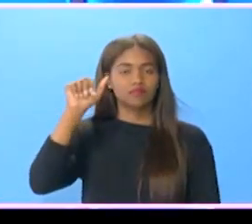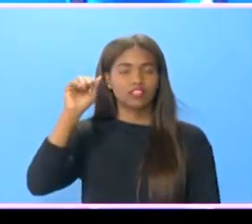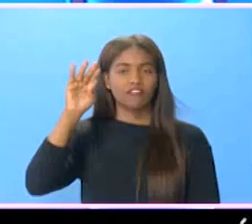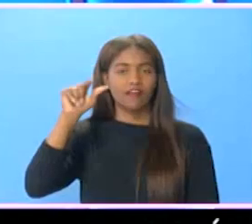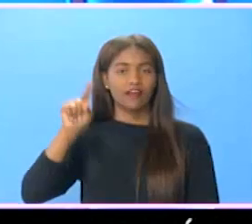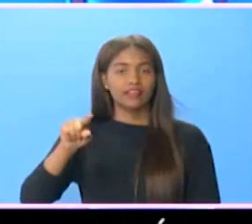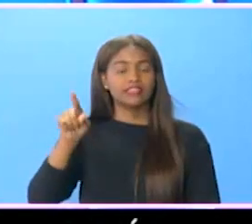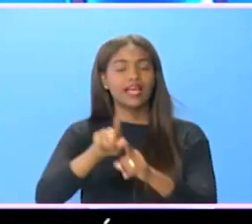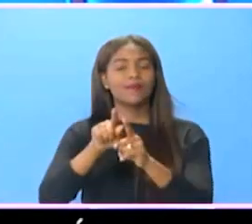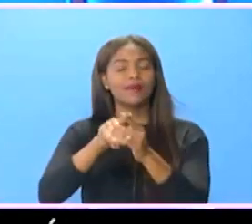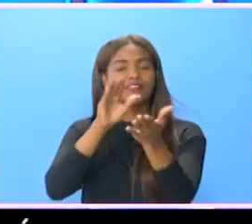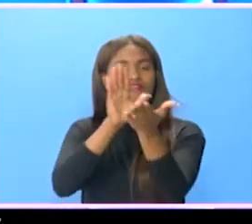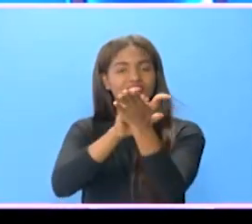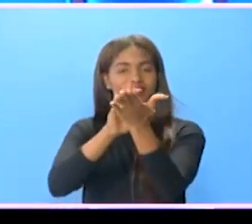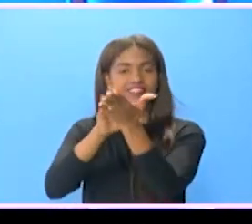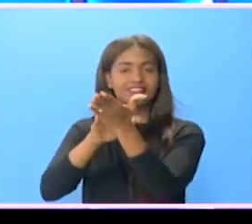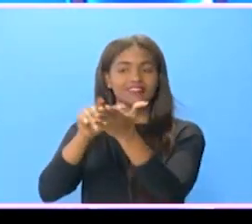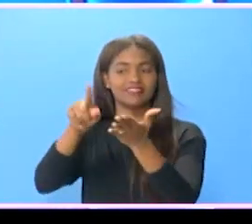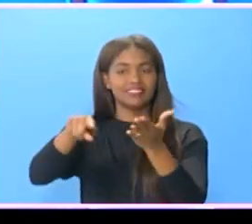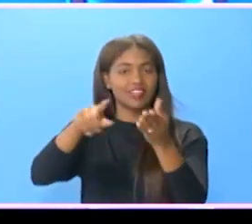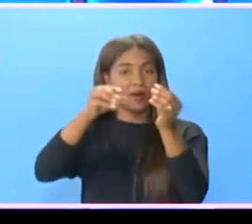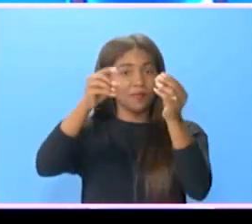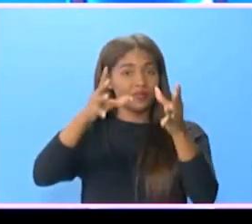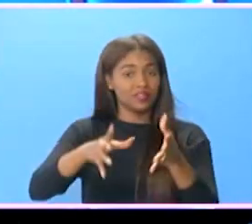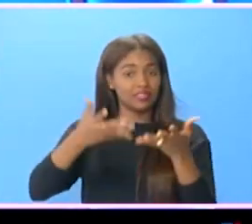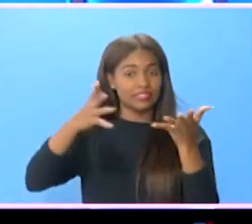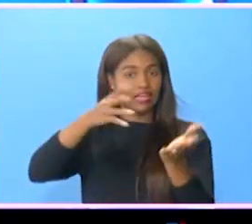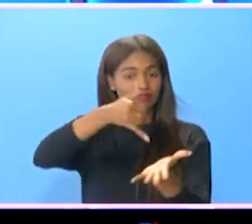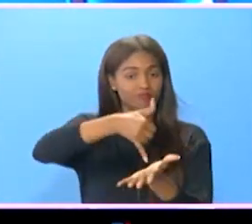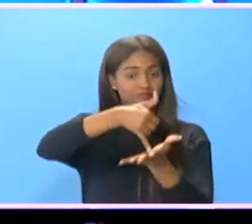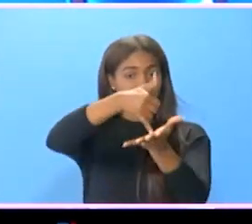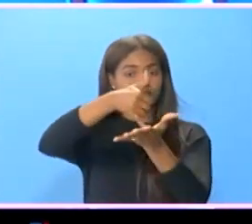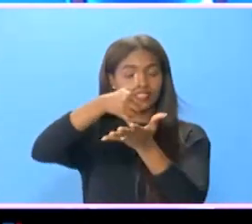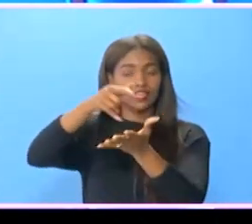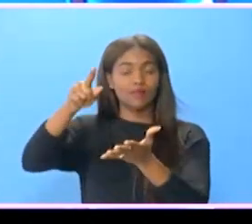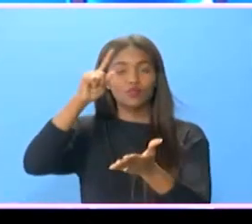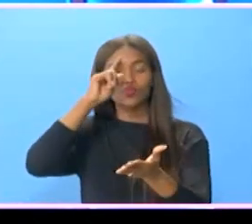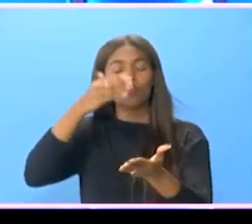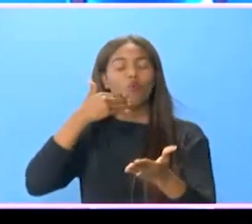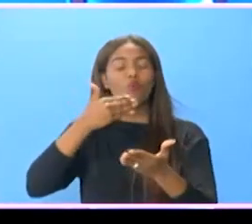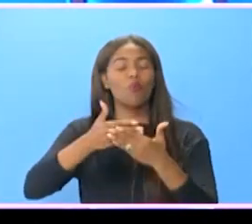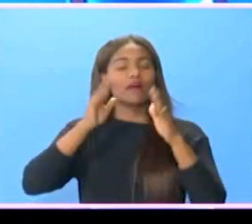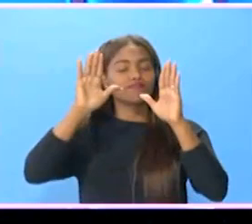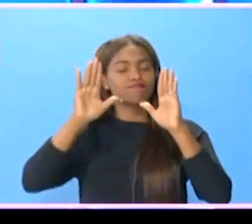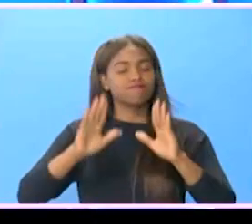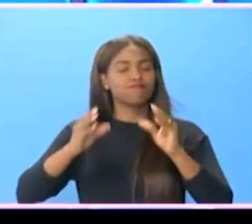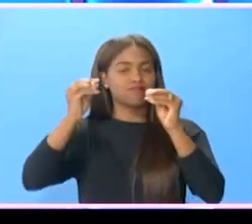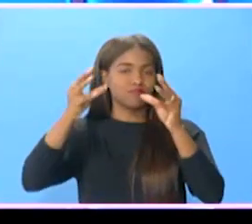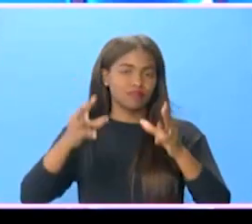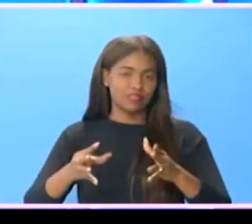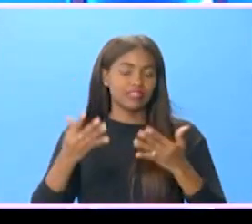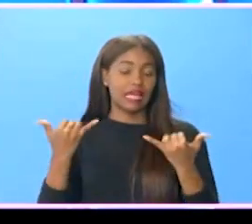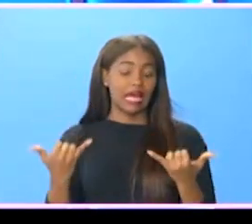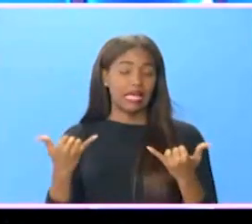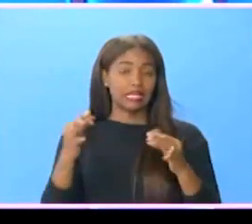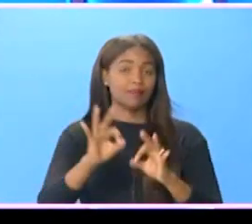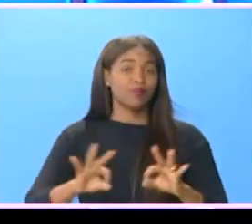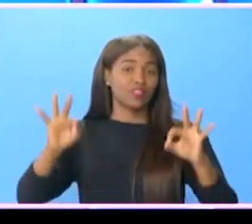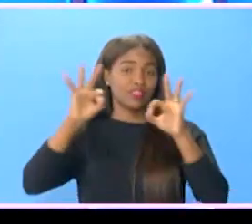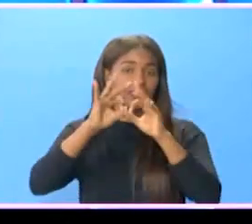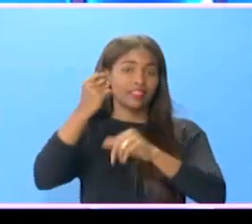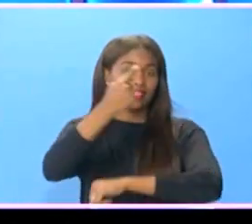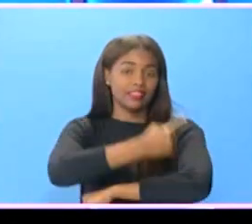por supuesto felicidades a estos pues reconocidos maestros que fueron galardonados en este